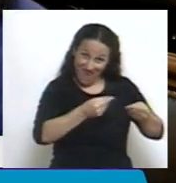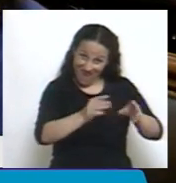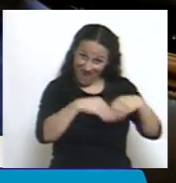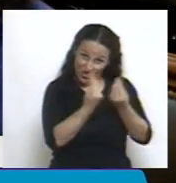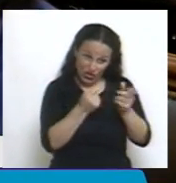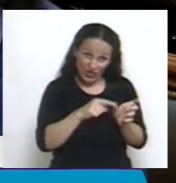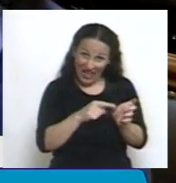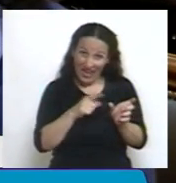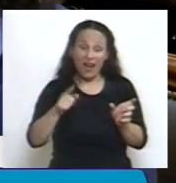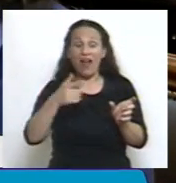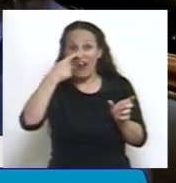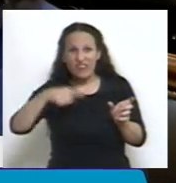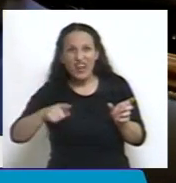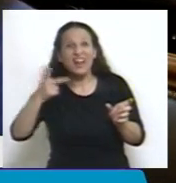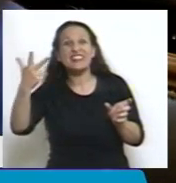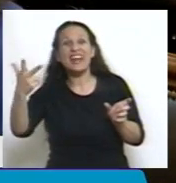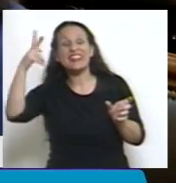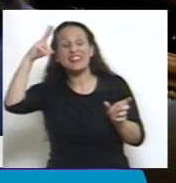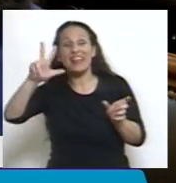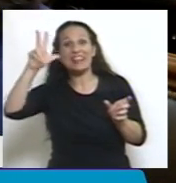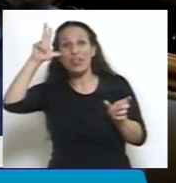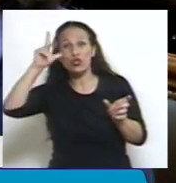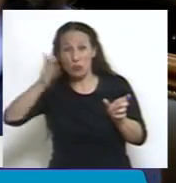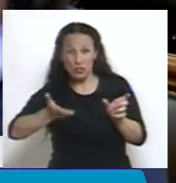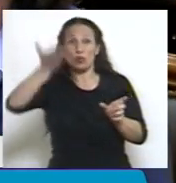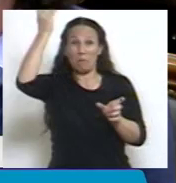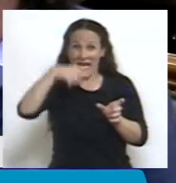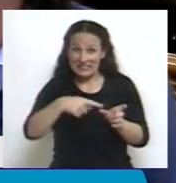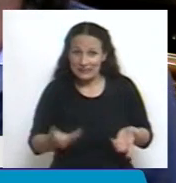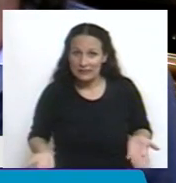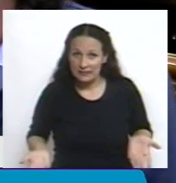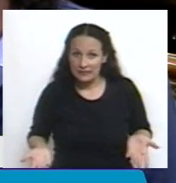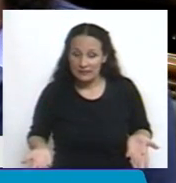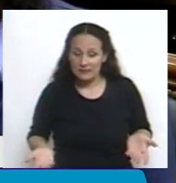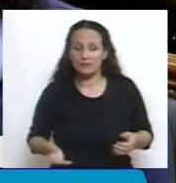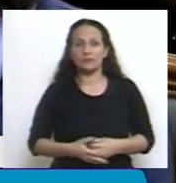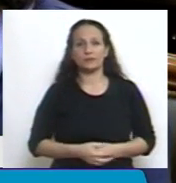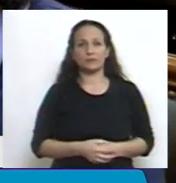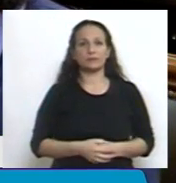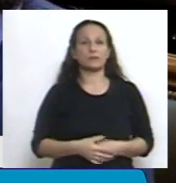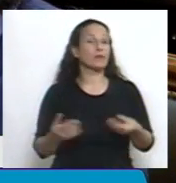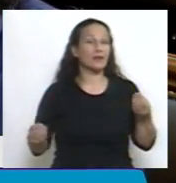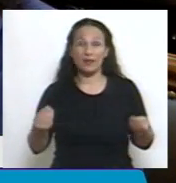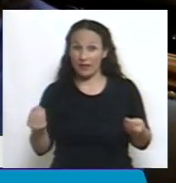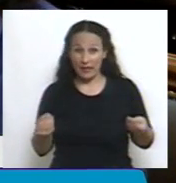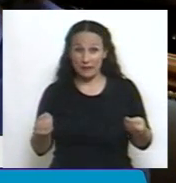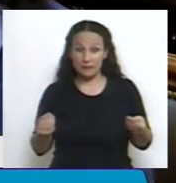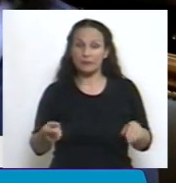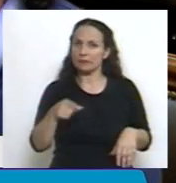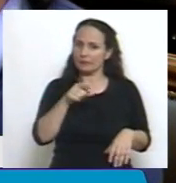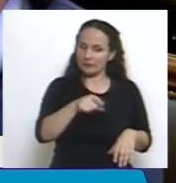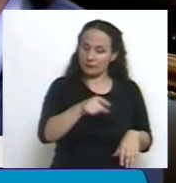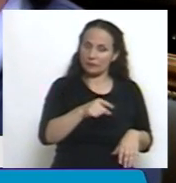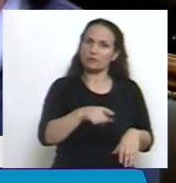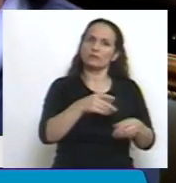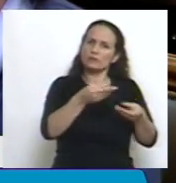previsto. Y hay también otra diferencia significativa. La diferencia es que en los